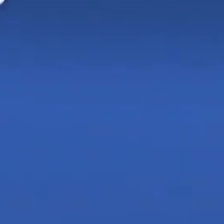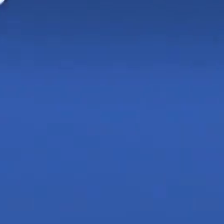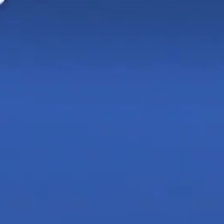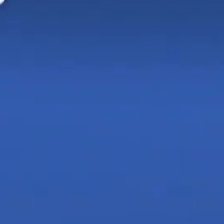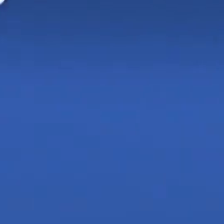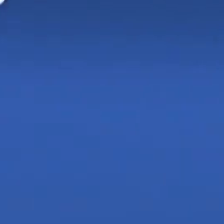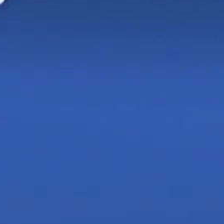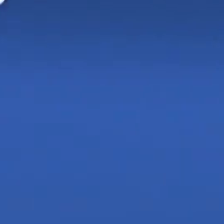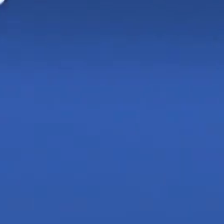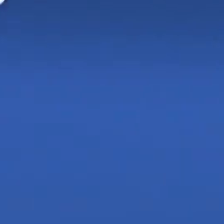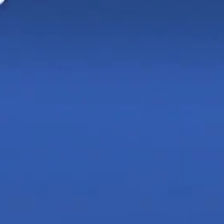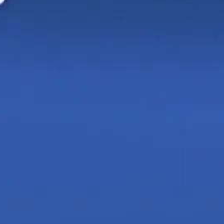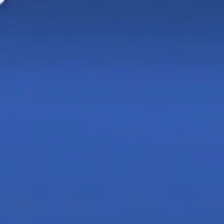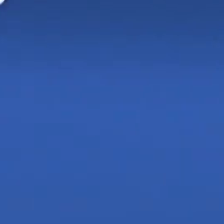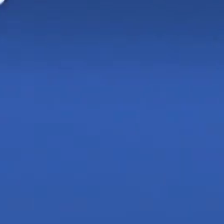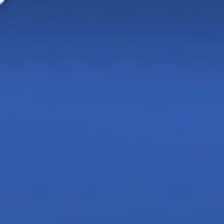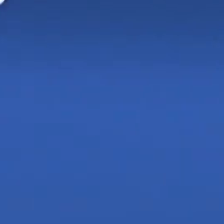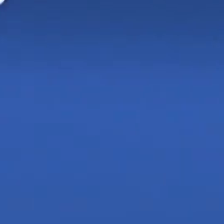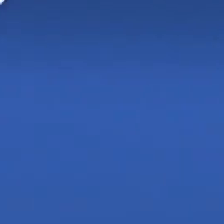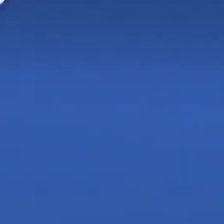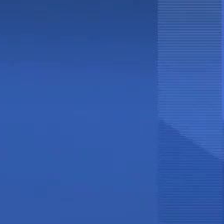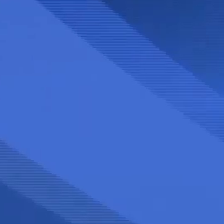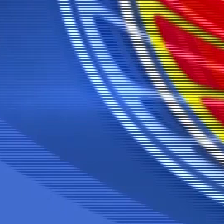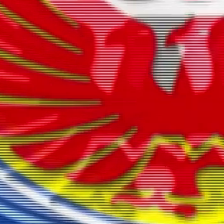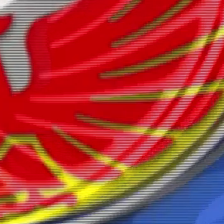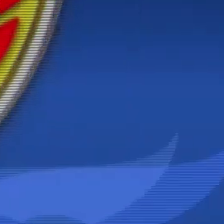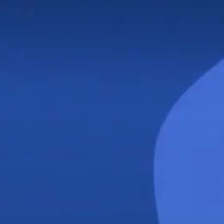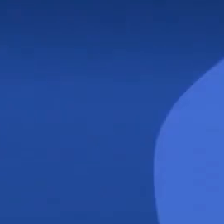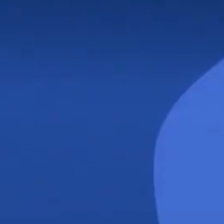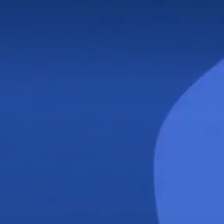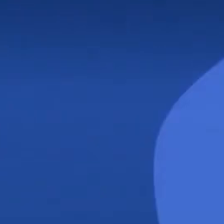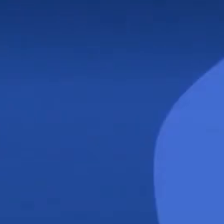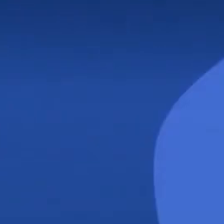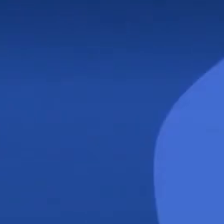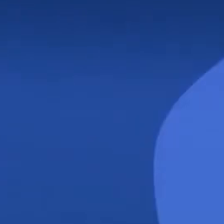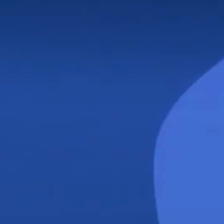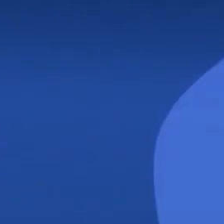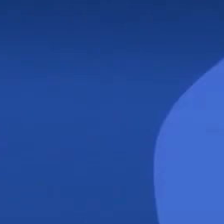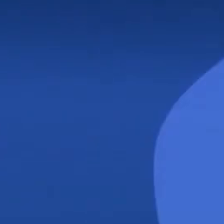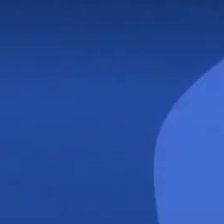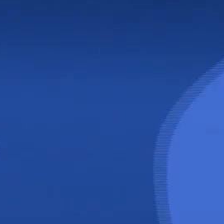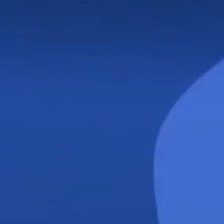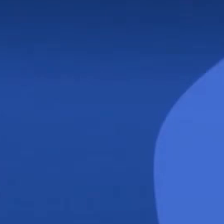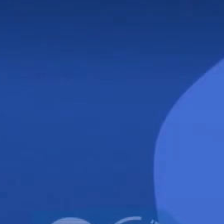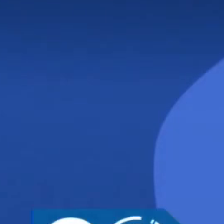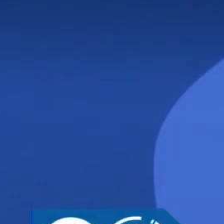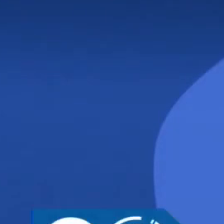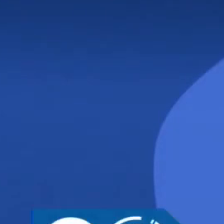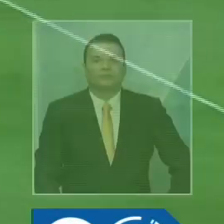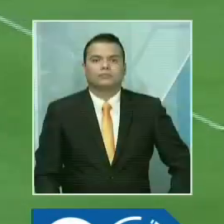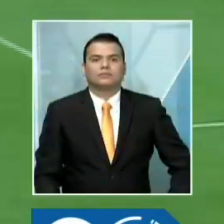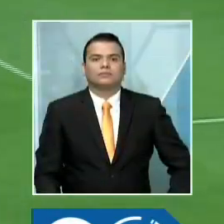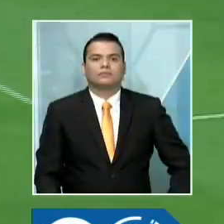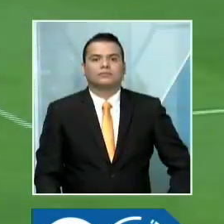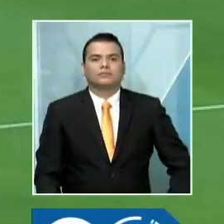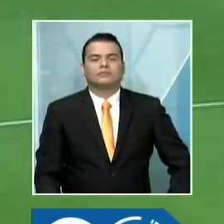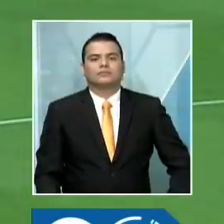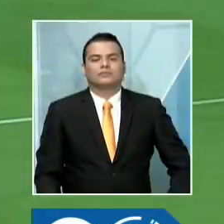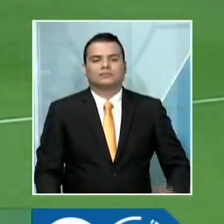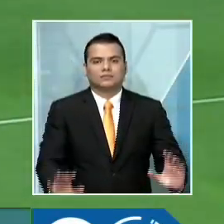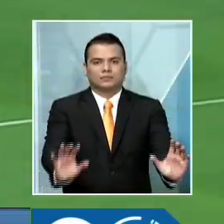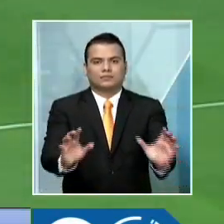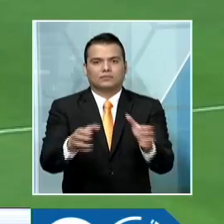Tomémonos un tinto, seamos amigos. Café Águila Roja, calidad certificada.